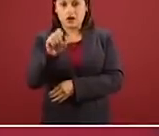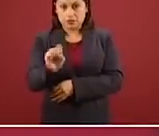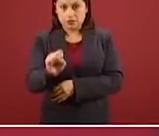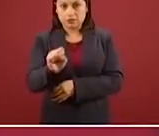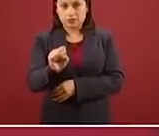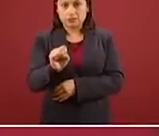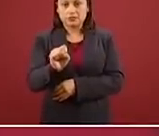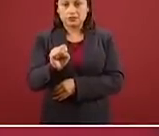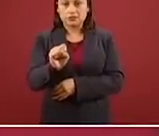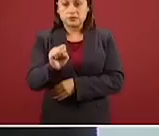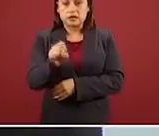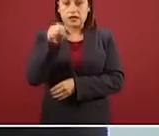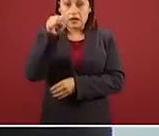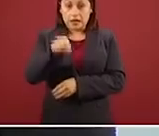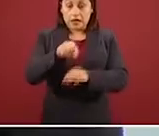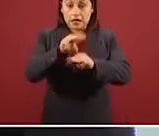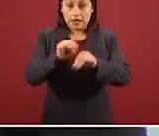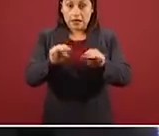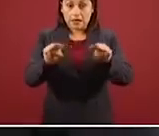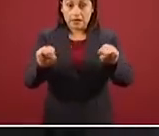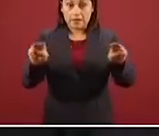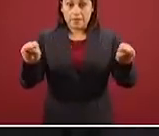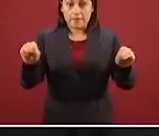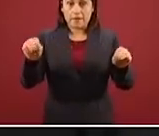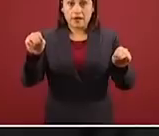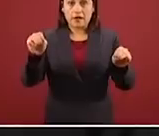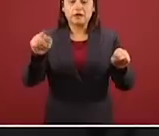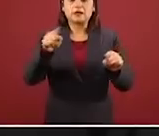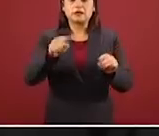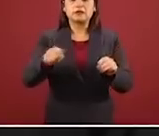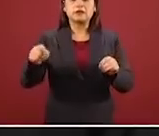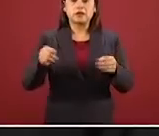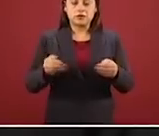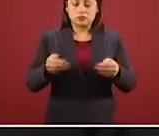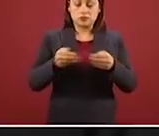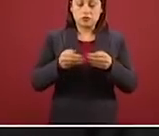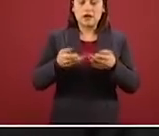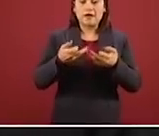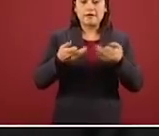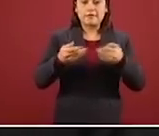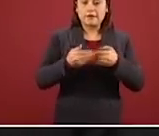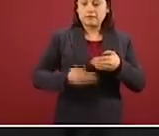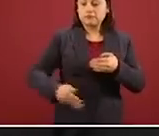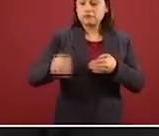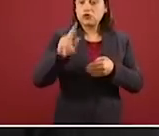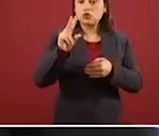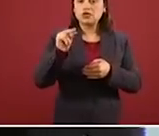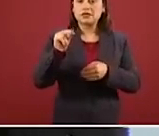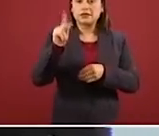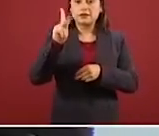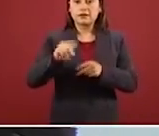en el mar, a 80 kilómetros de la costa, en aguas someras,